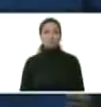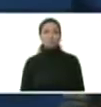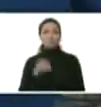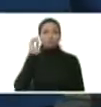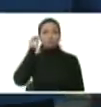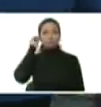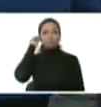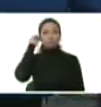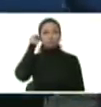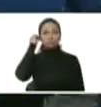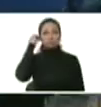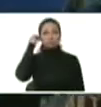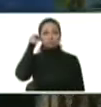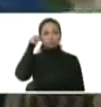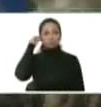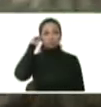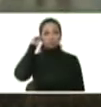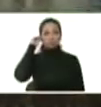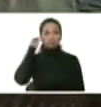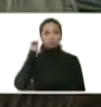El recuerdo.